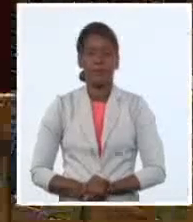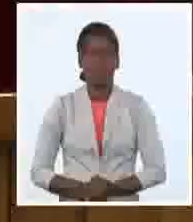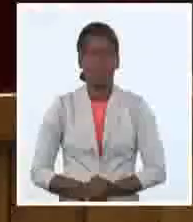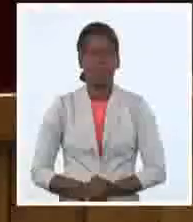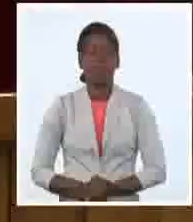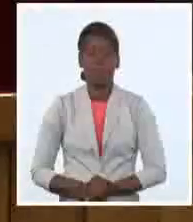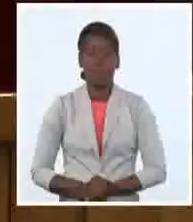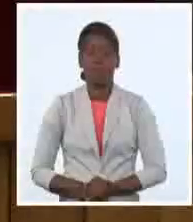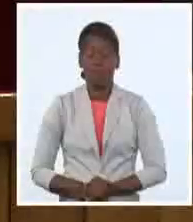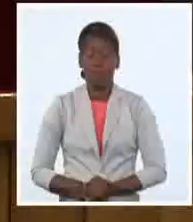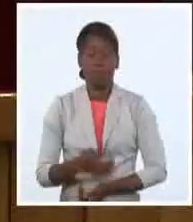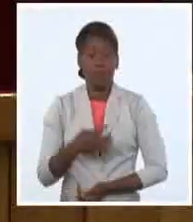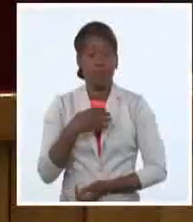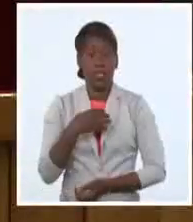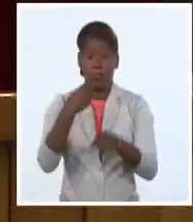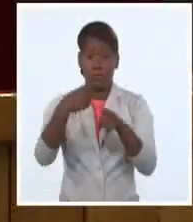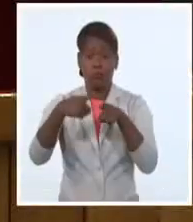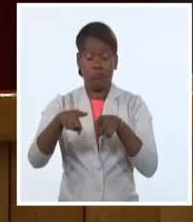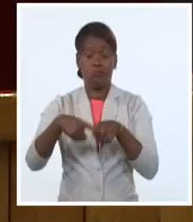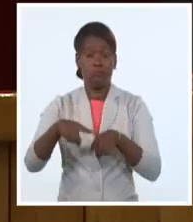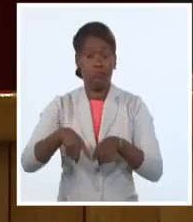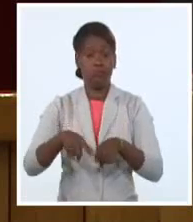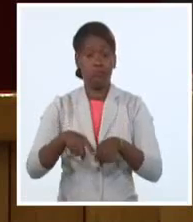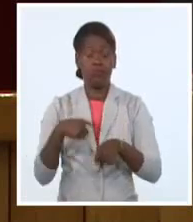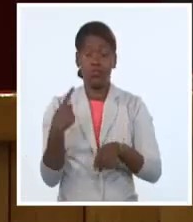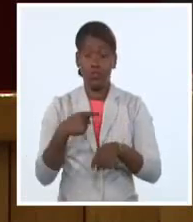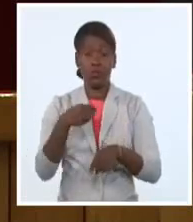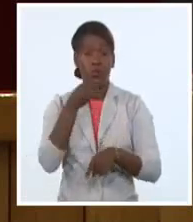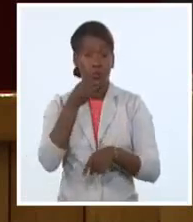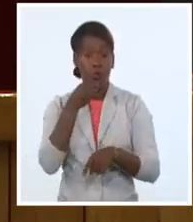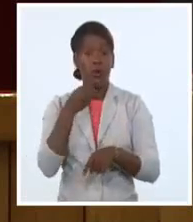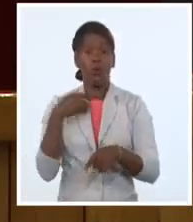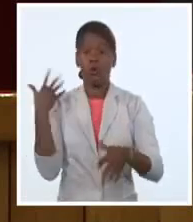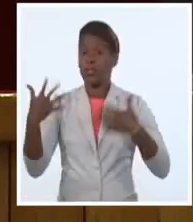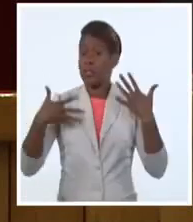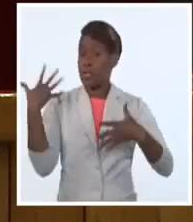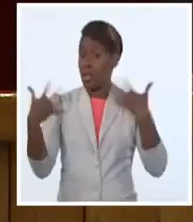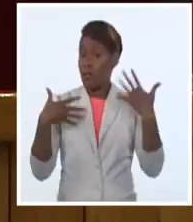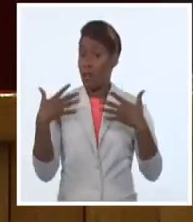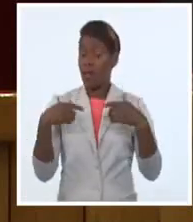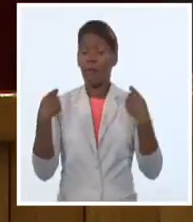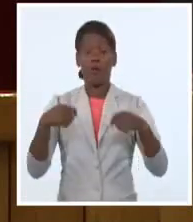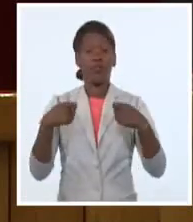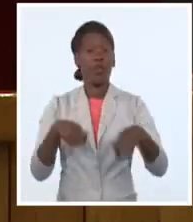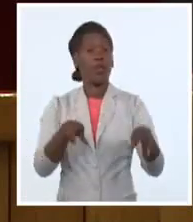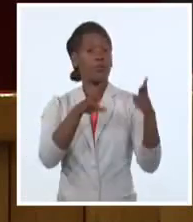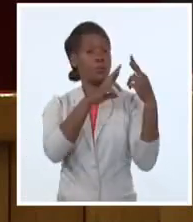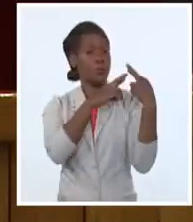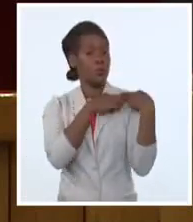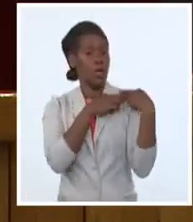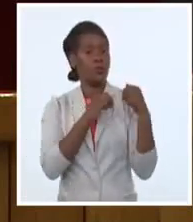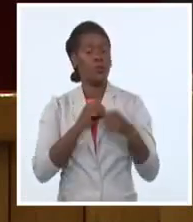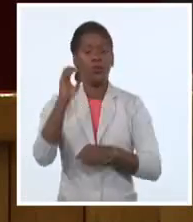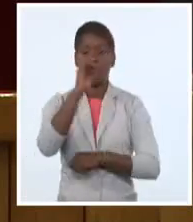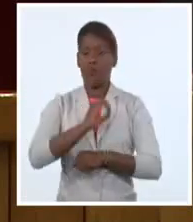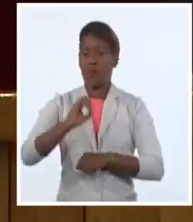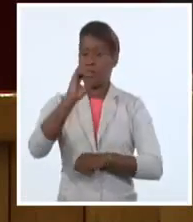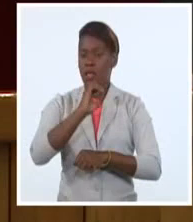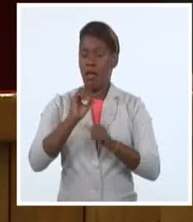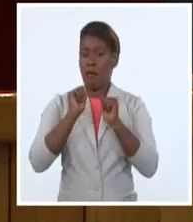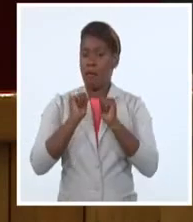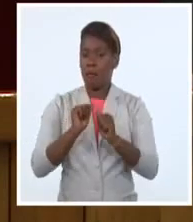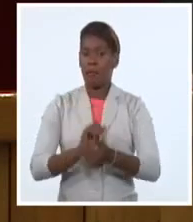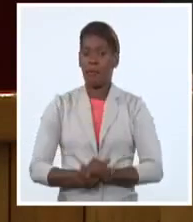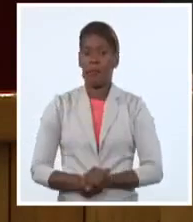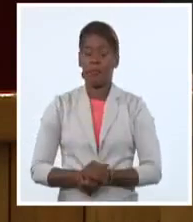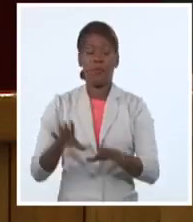hay más de una razón para que la celebración sea responsable y contenida. En muchas partes del mundo se